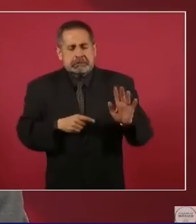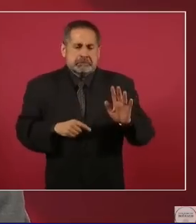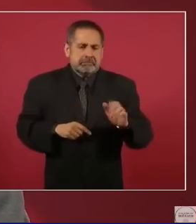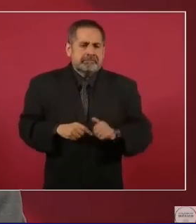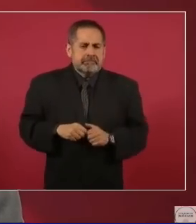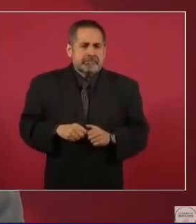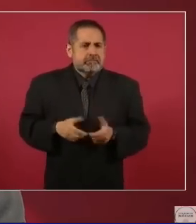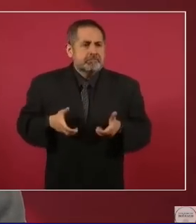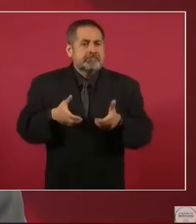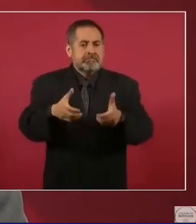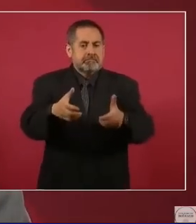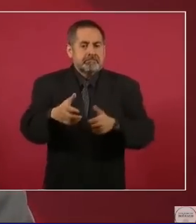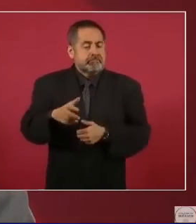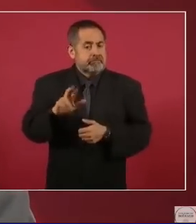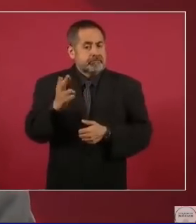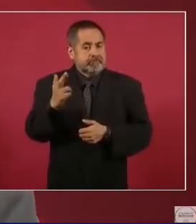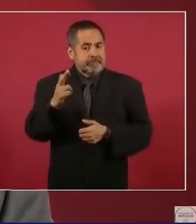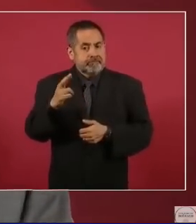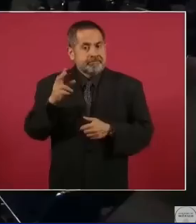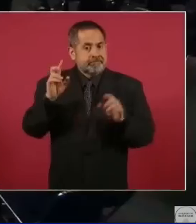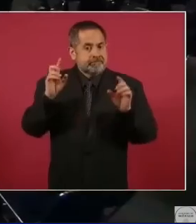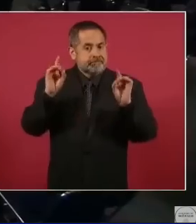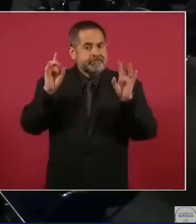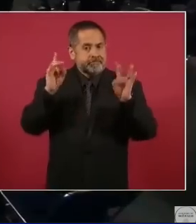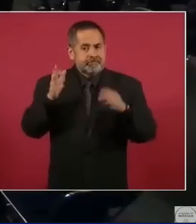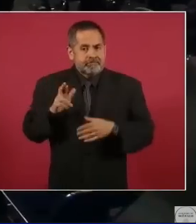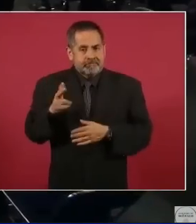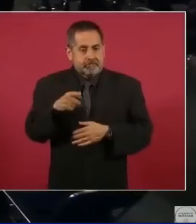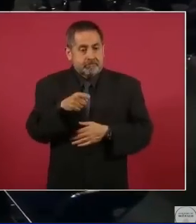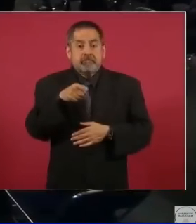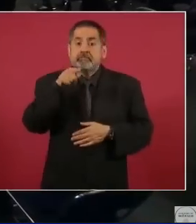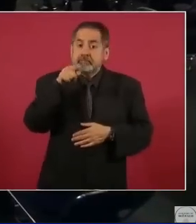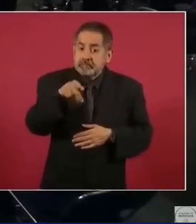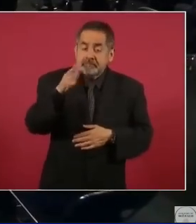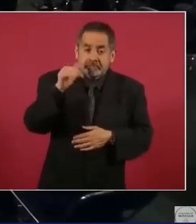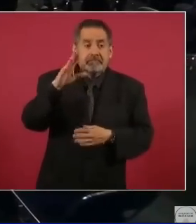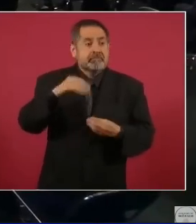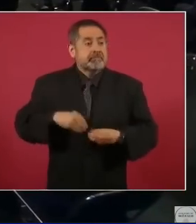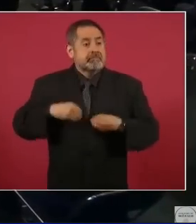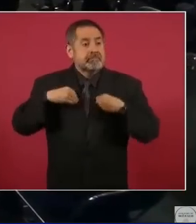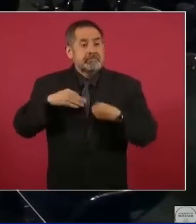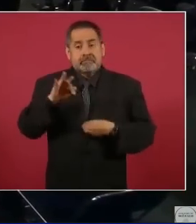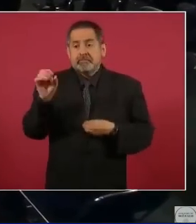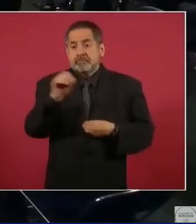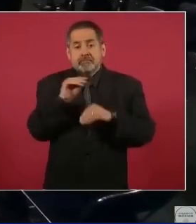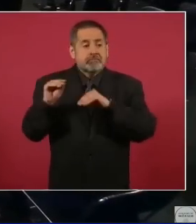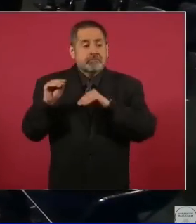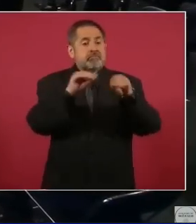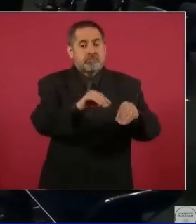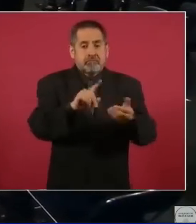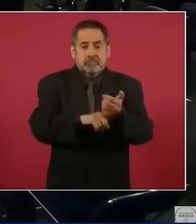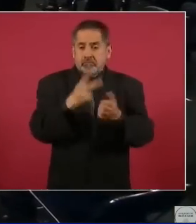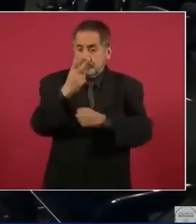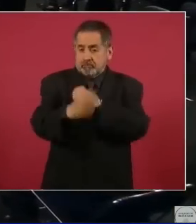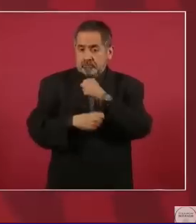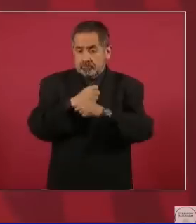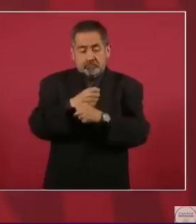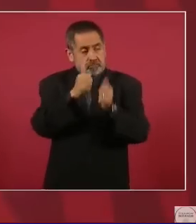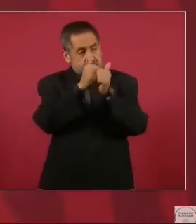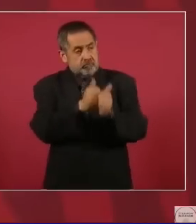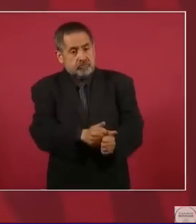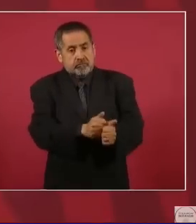de Reforma. Ahí vivía Fox como candidato. Durante 2 años.